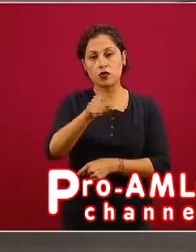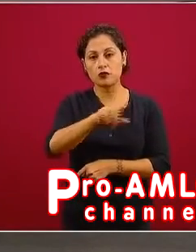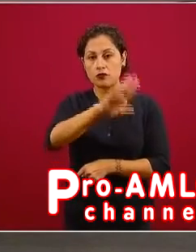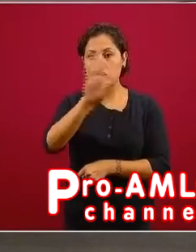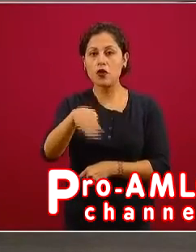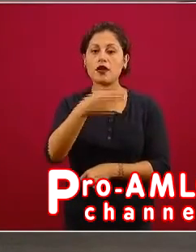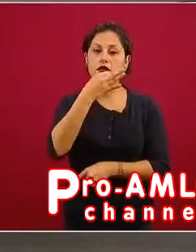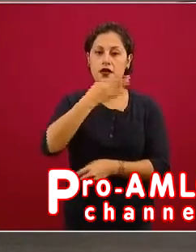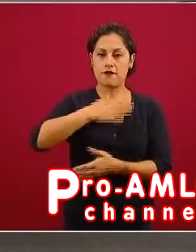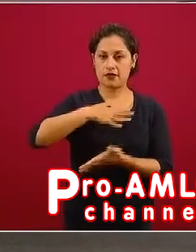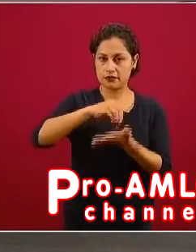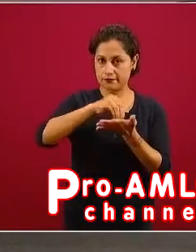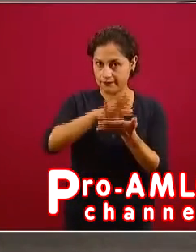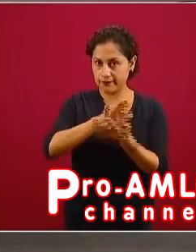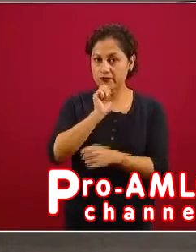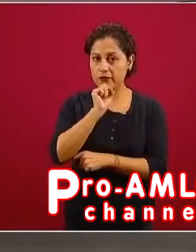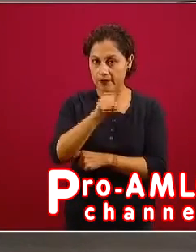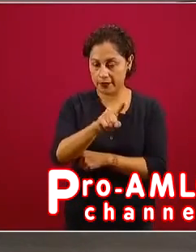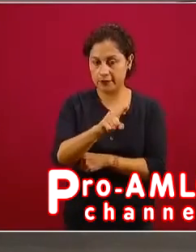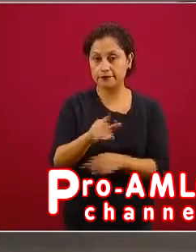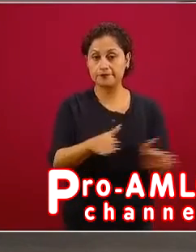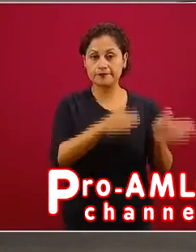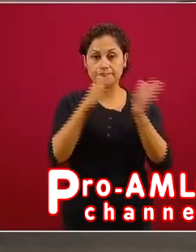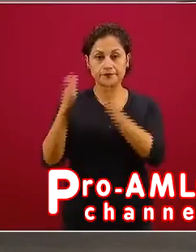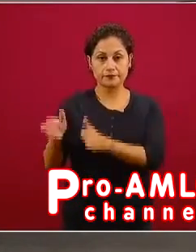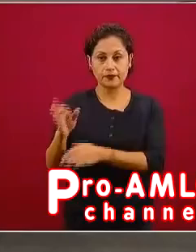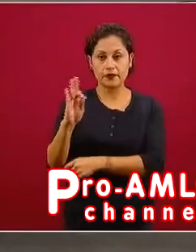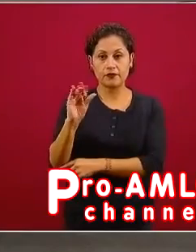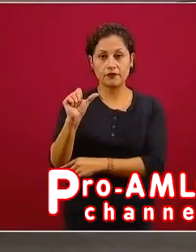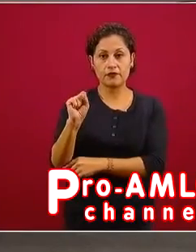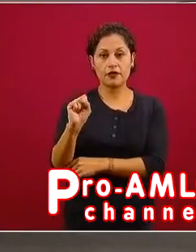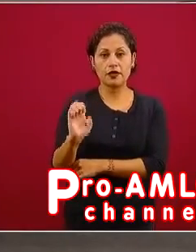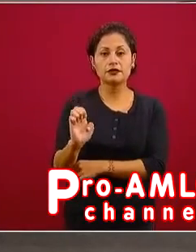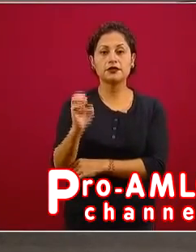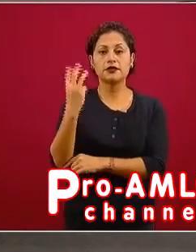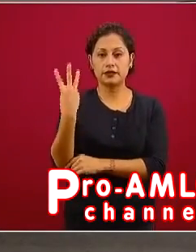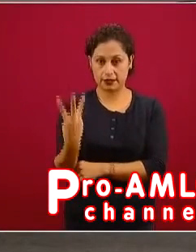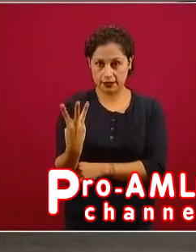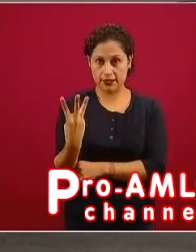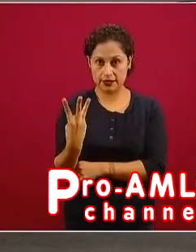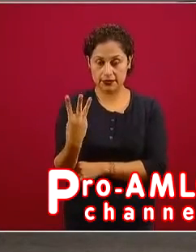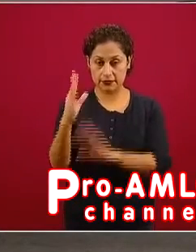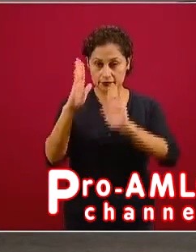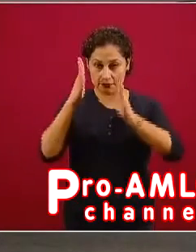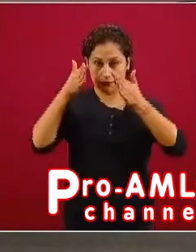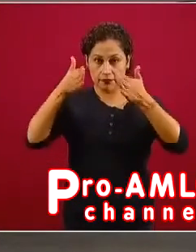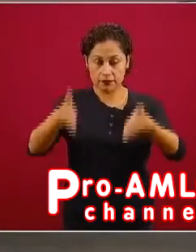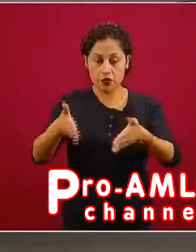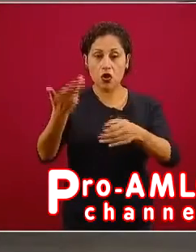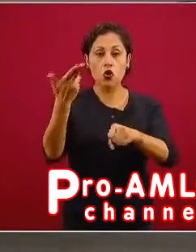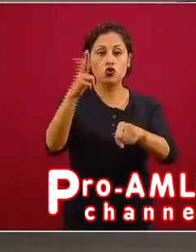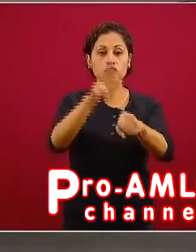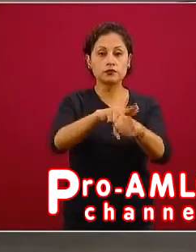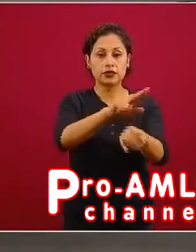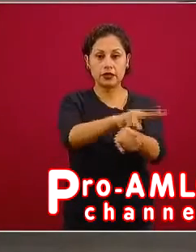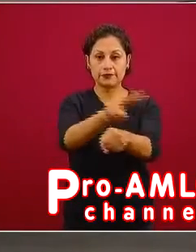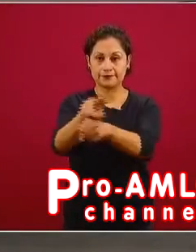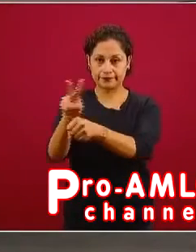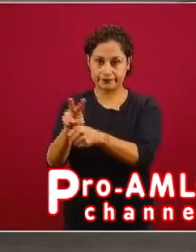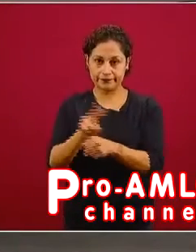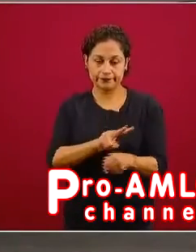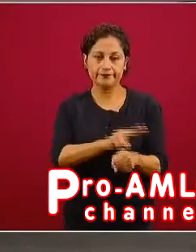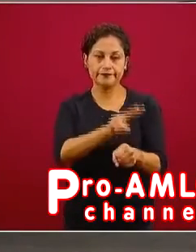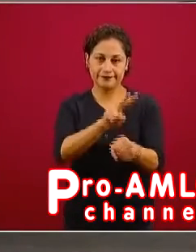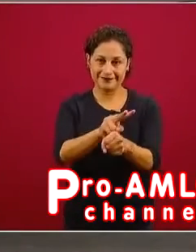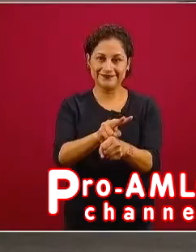muertes. En la fase 3, el tema principal es la ocupación hospitalaria. Por razones naturales, porque